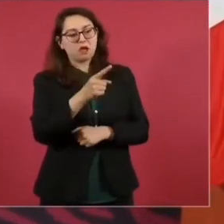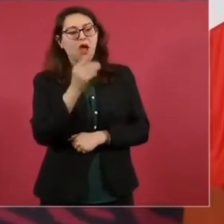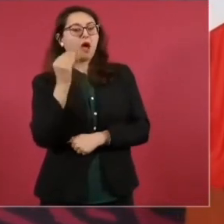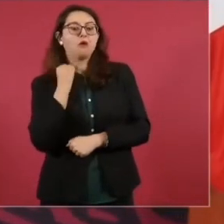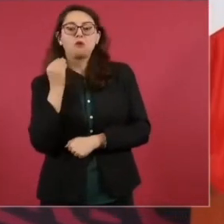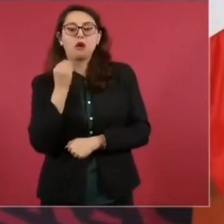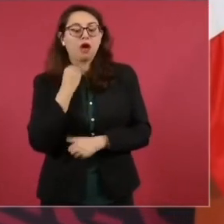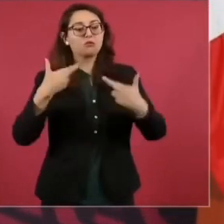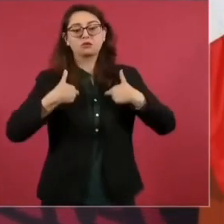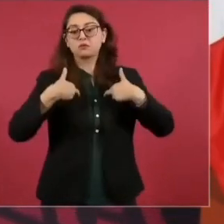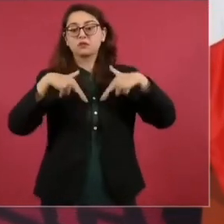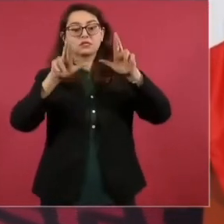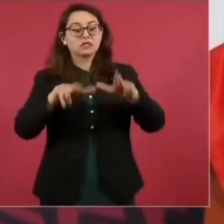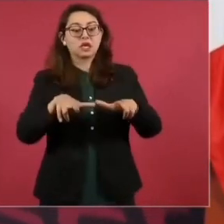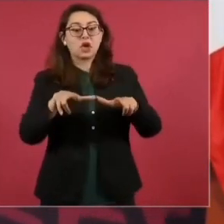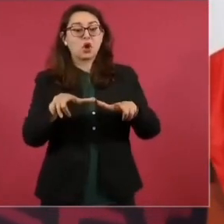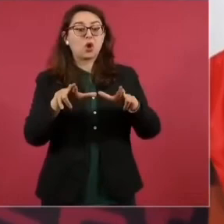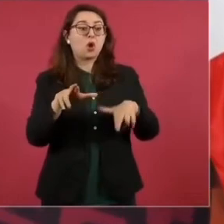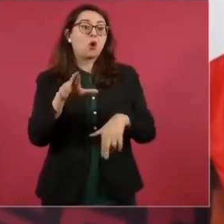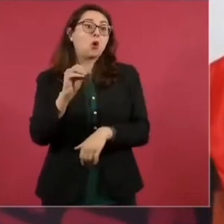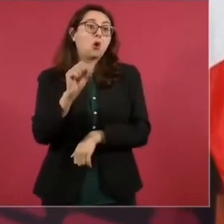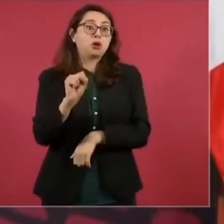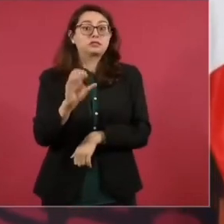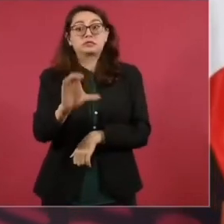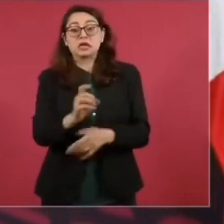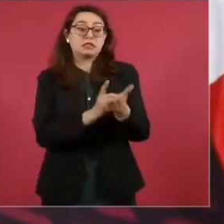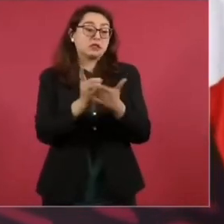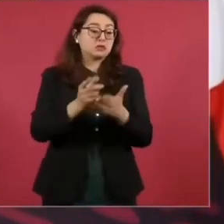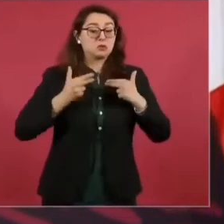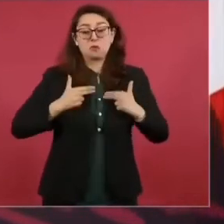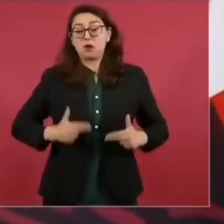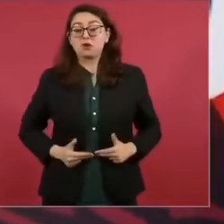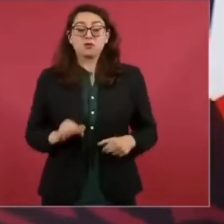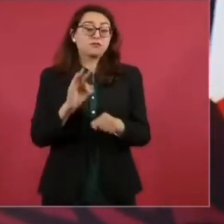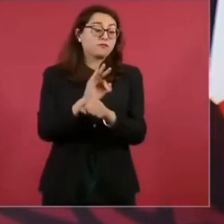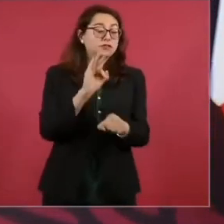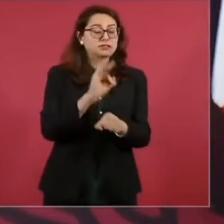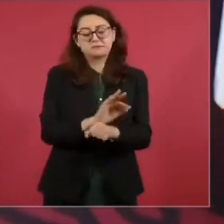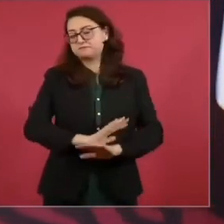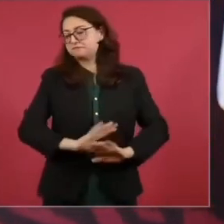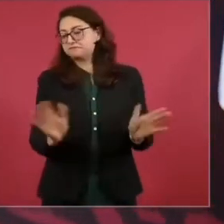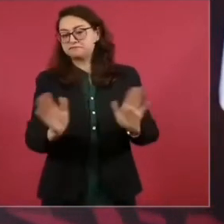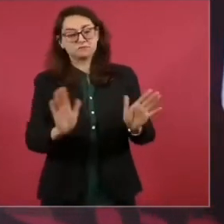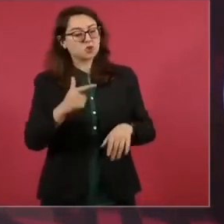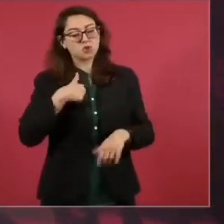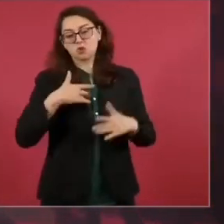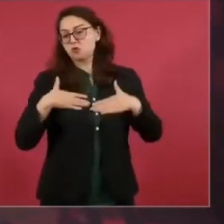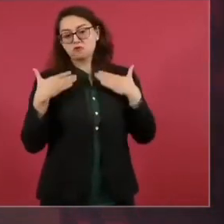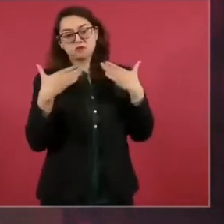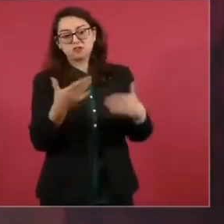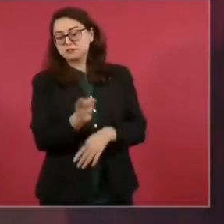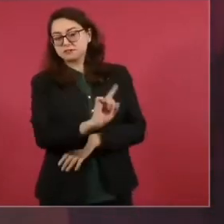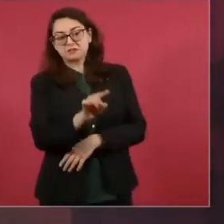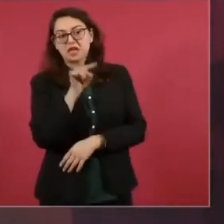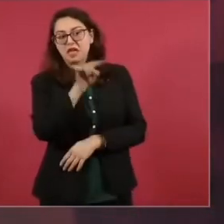de las organizaciones supuestamente de derechos humanos, porque ellos han distorsionado las